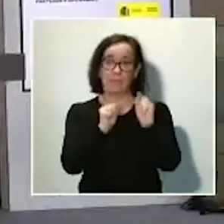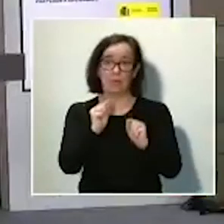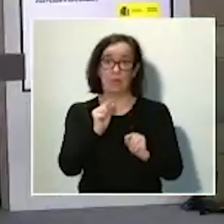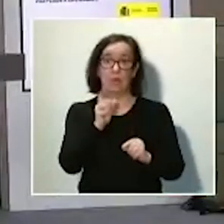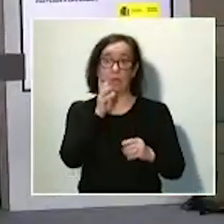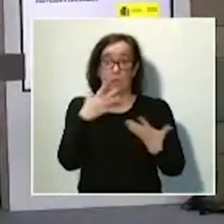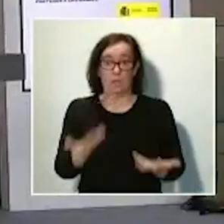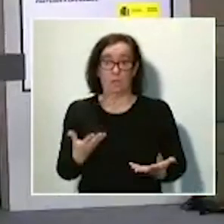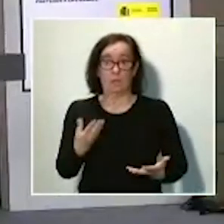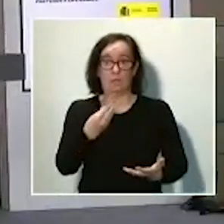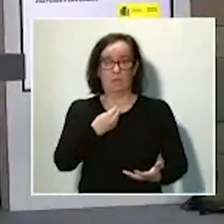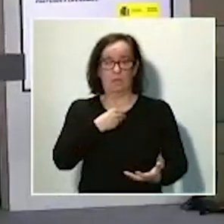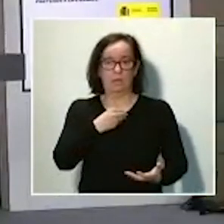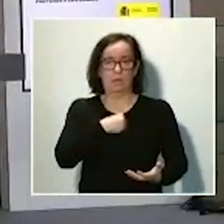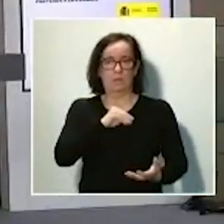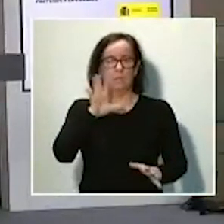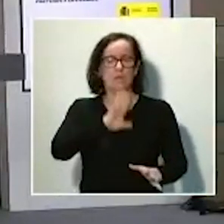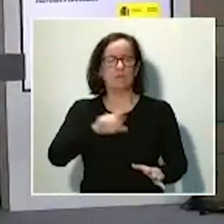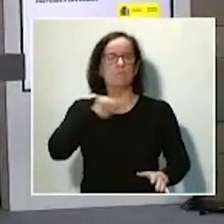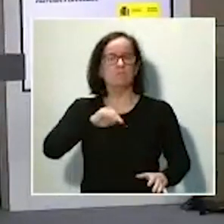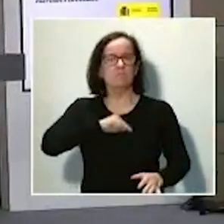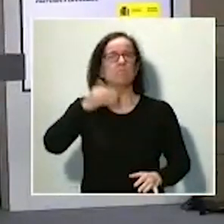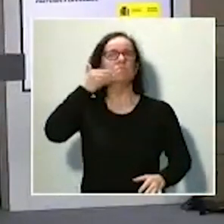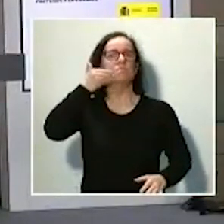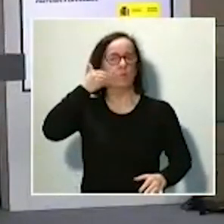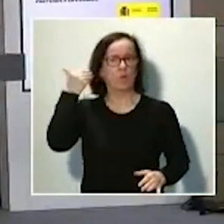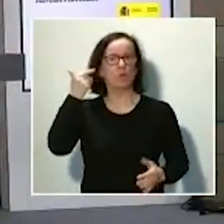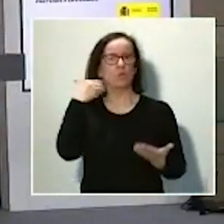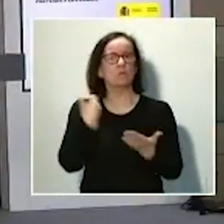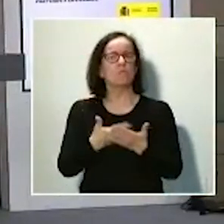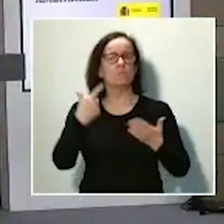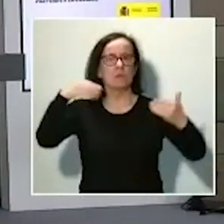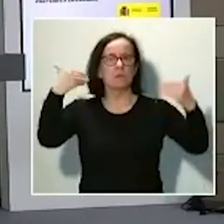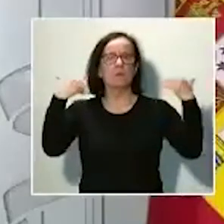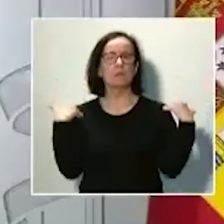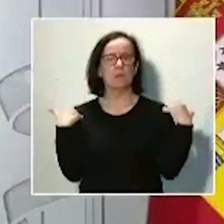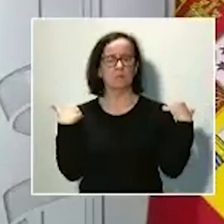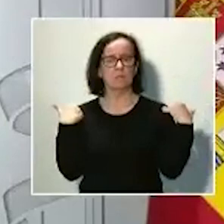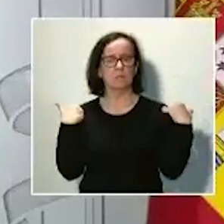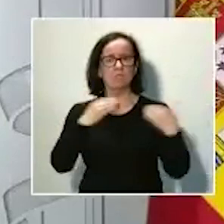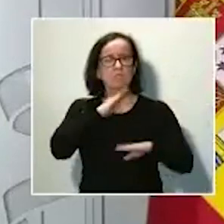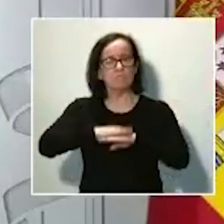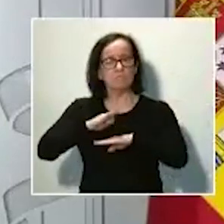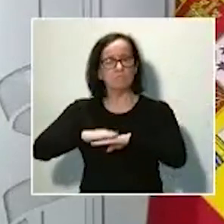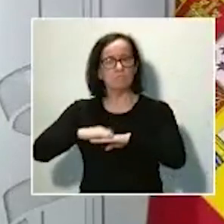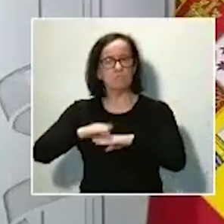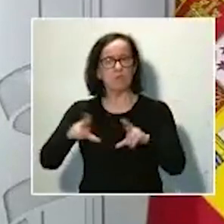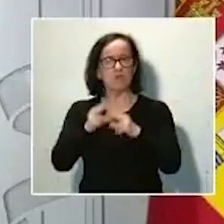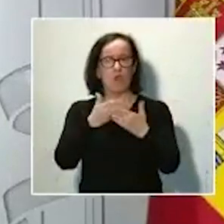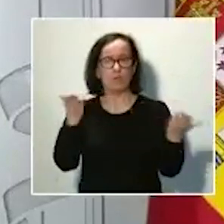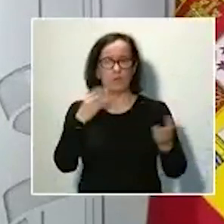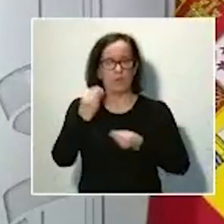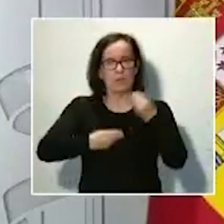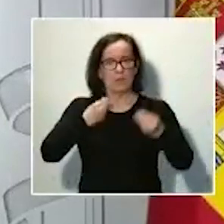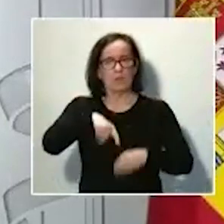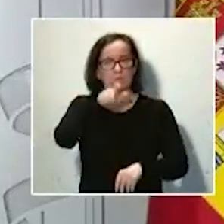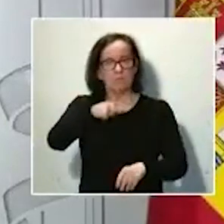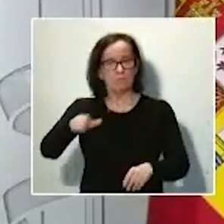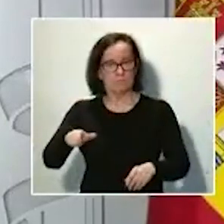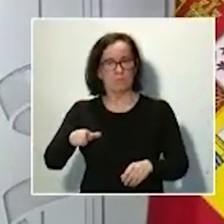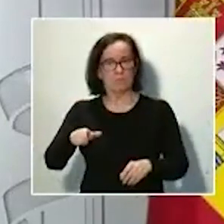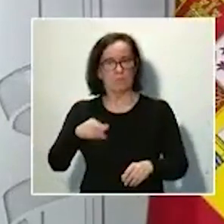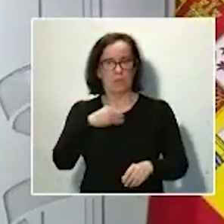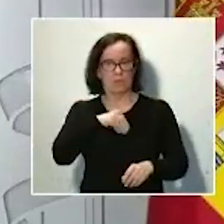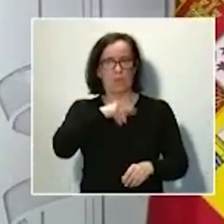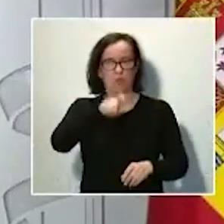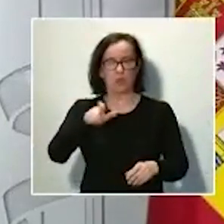Con el objetivo de evitar que el sector laboral se vea afectado lo menos posible debido a la crisis por el coronavirus, el gobierno español anunció medidas